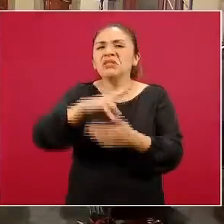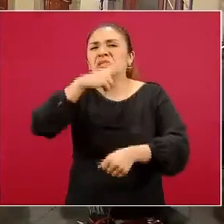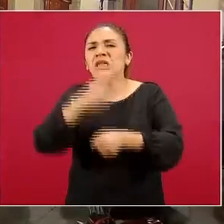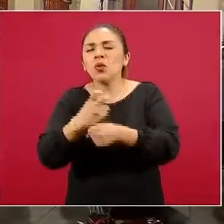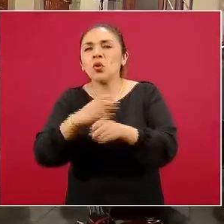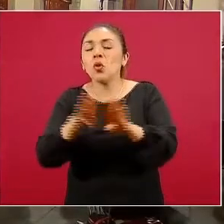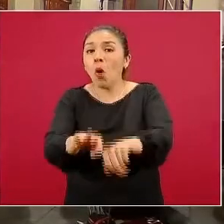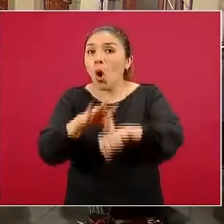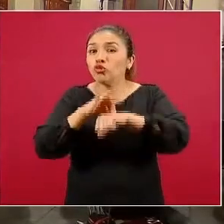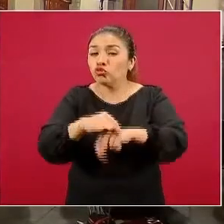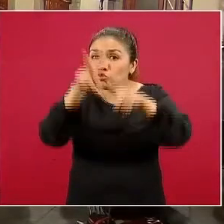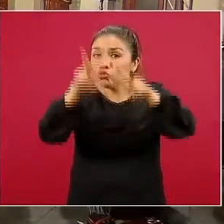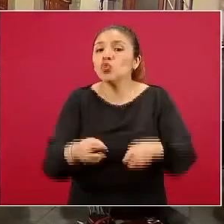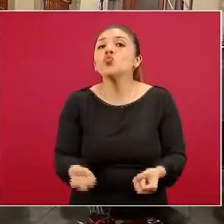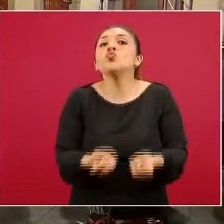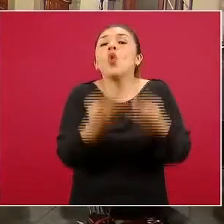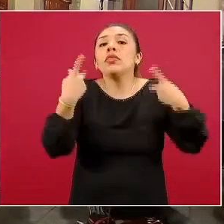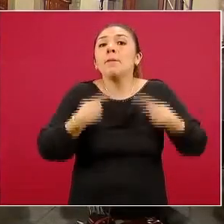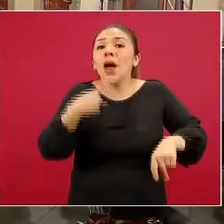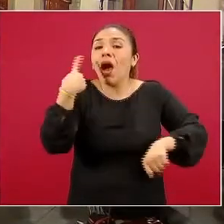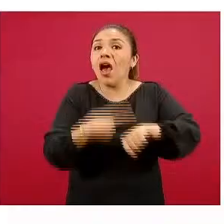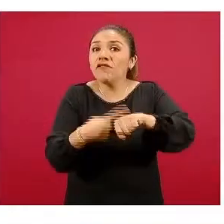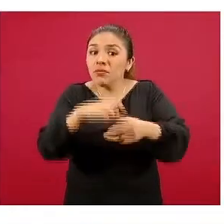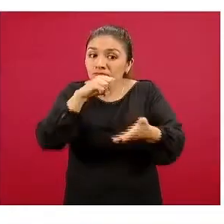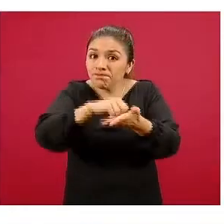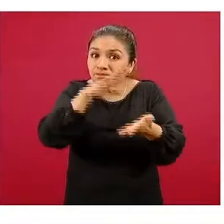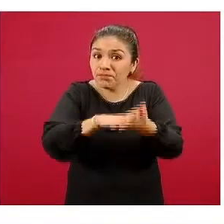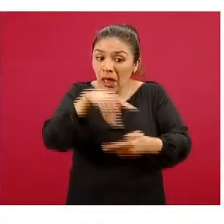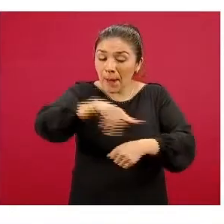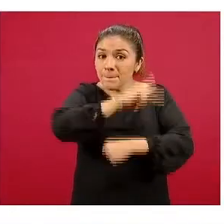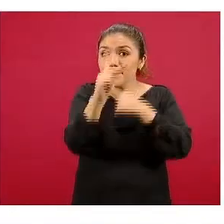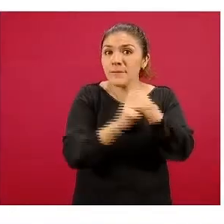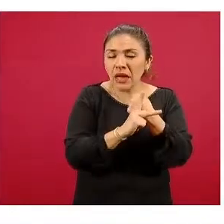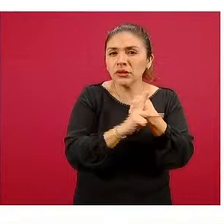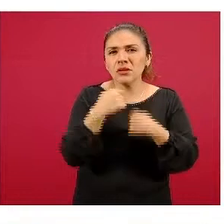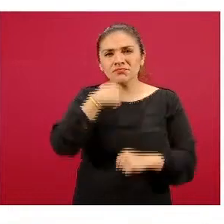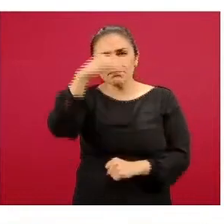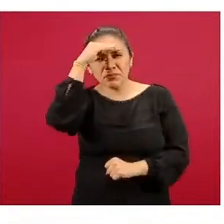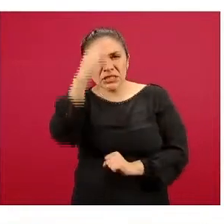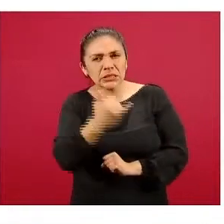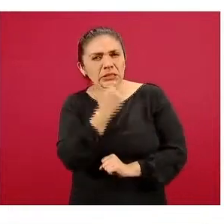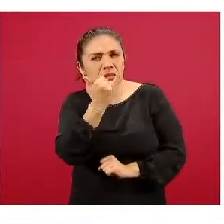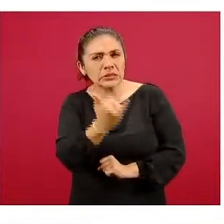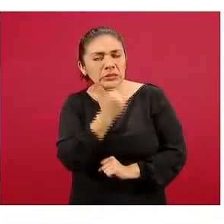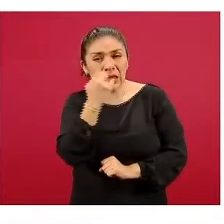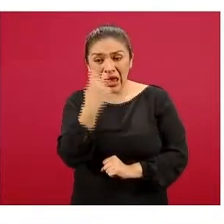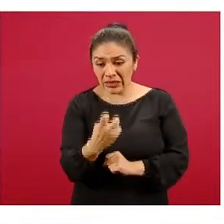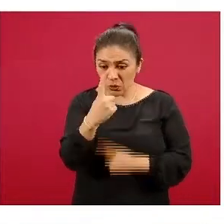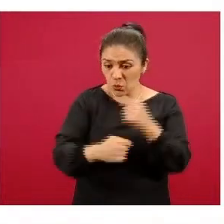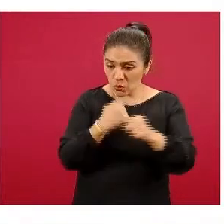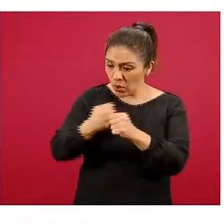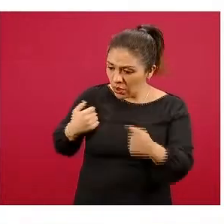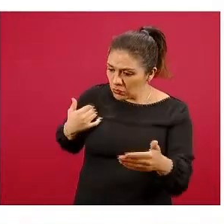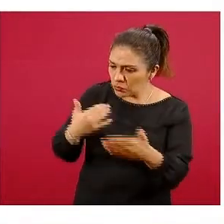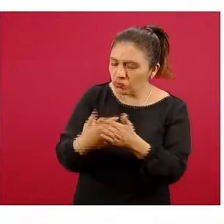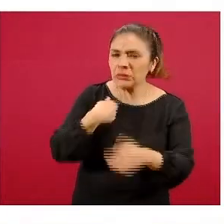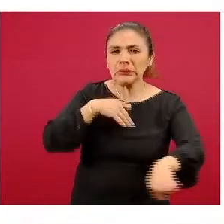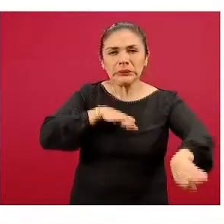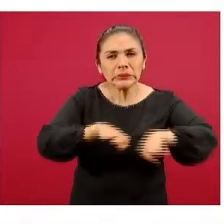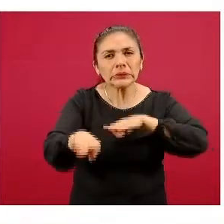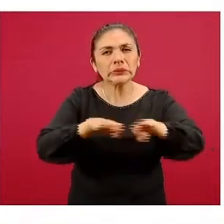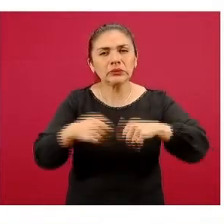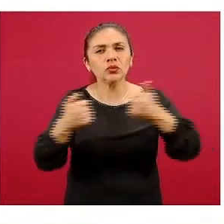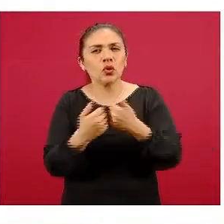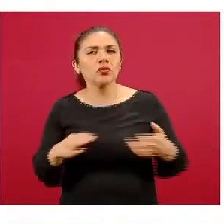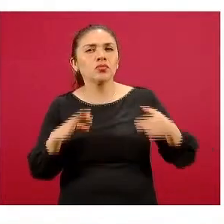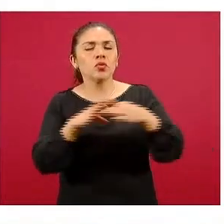carga real que existía reportada en nuestro país, y por lo tanto durante todo este año se ha estado trabajando en